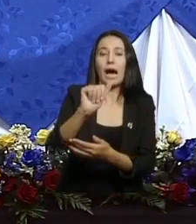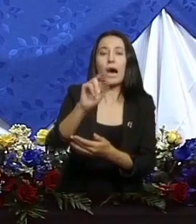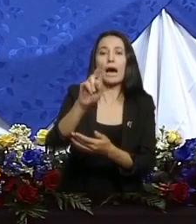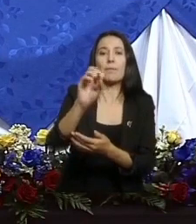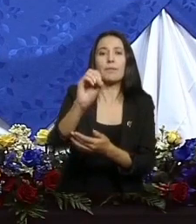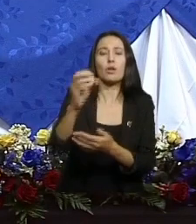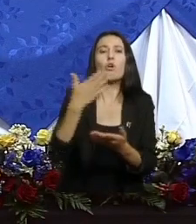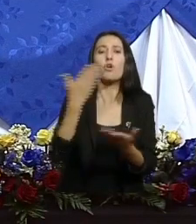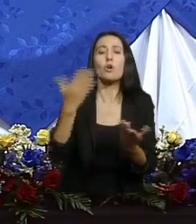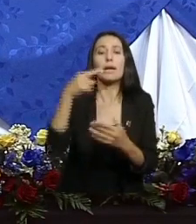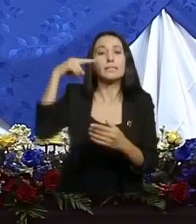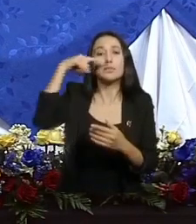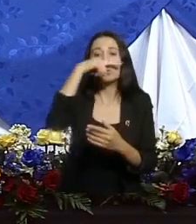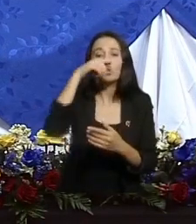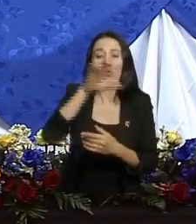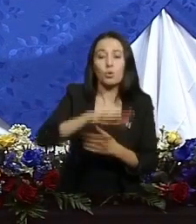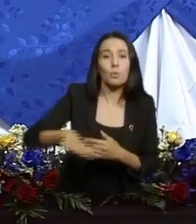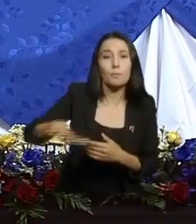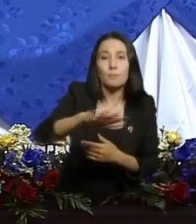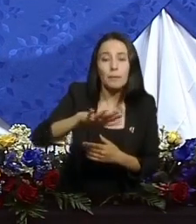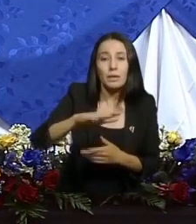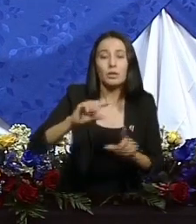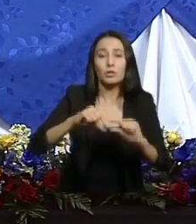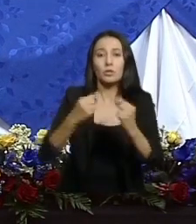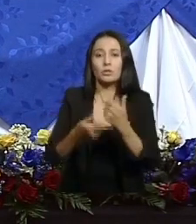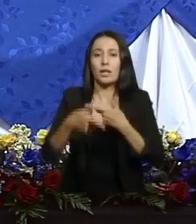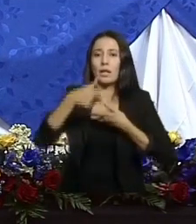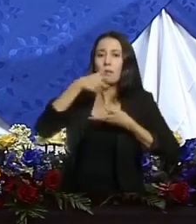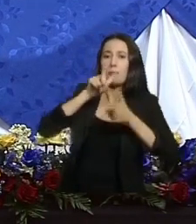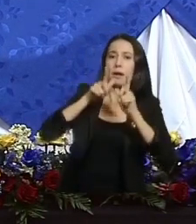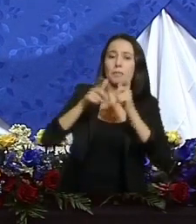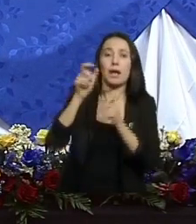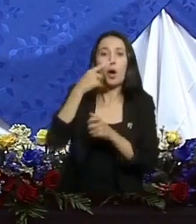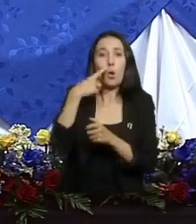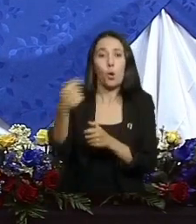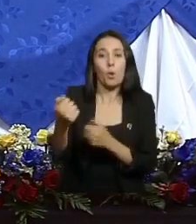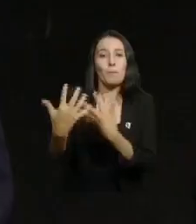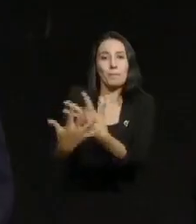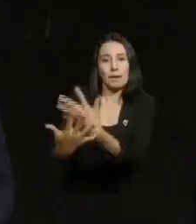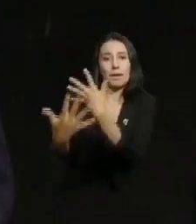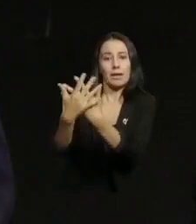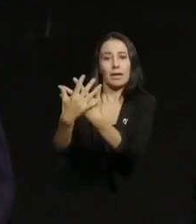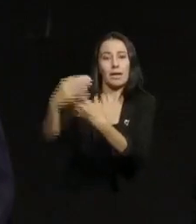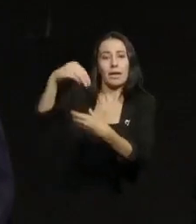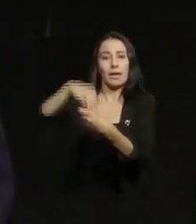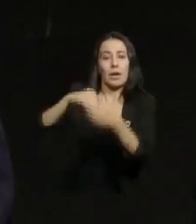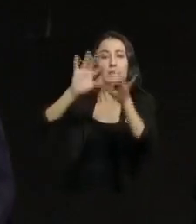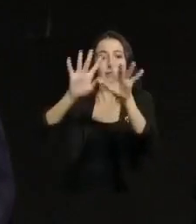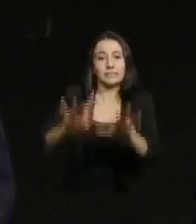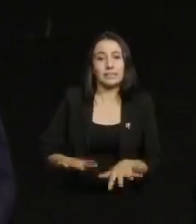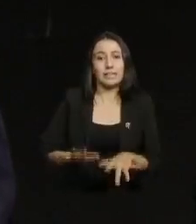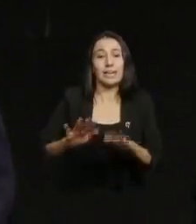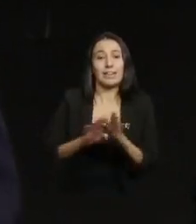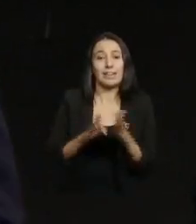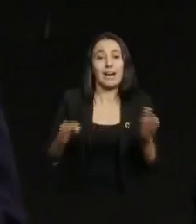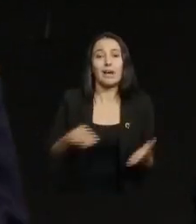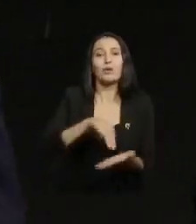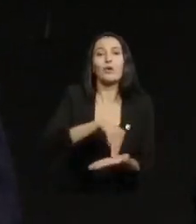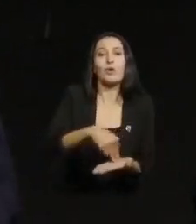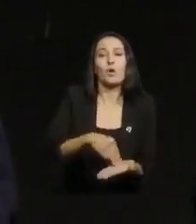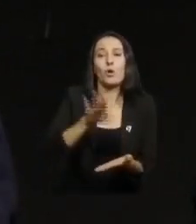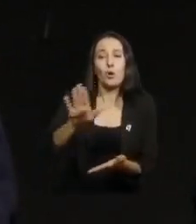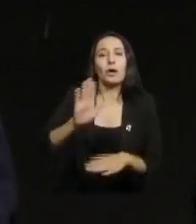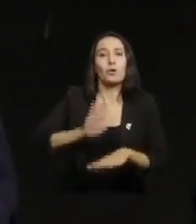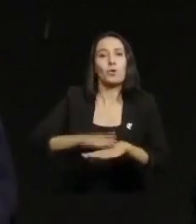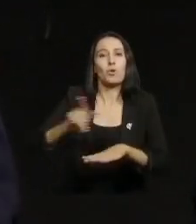Roja, a las 9 de la mañana, una presión del ciudadano Juan Carlos Padilla Borges, que cumplía la función de secretario de la Junta número 1. En su poder se